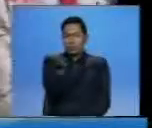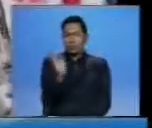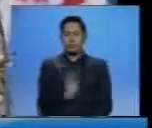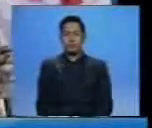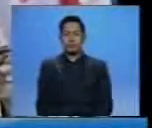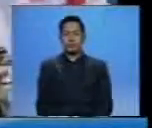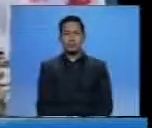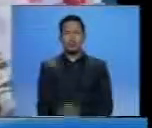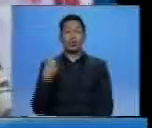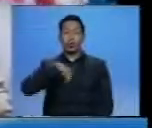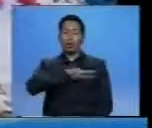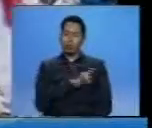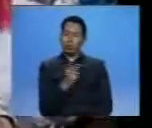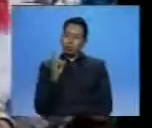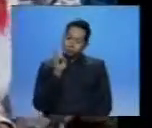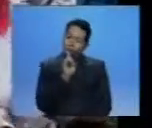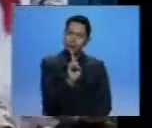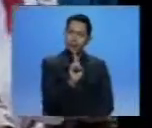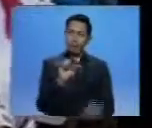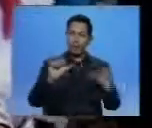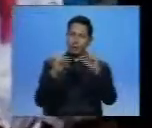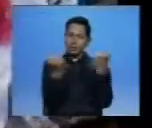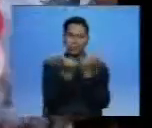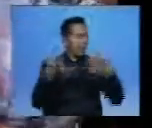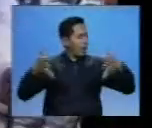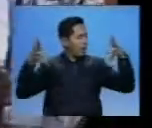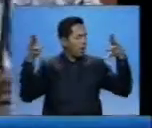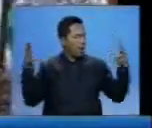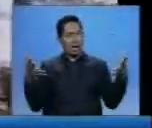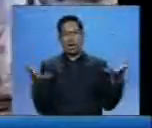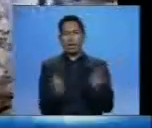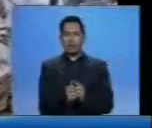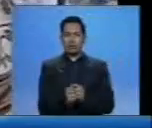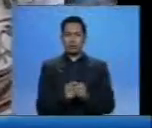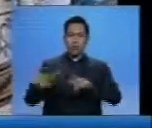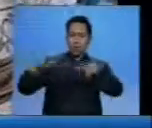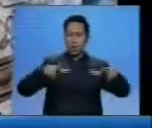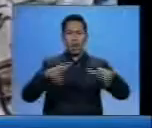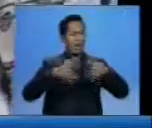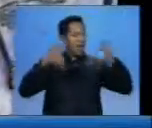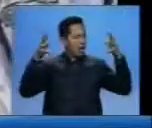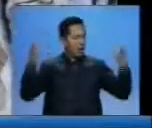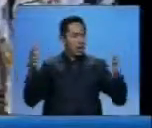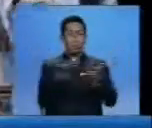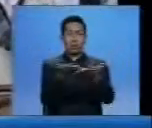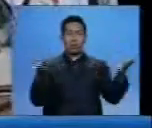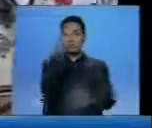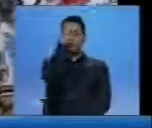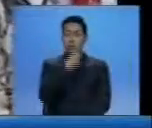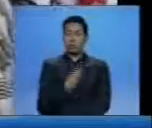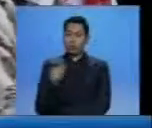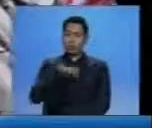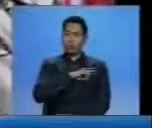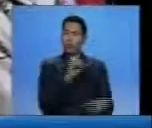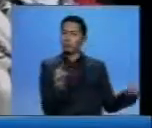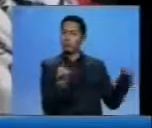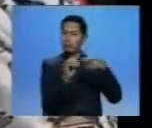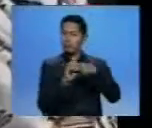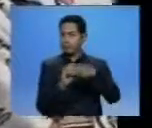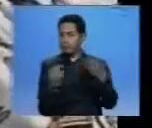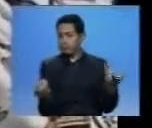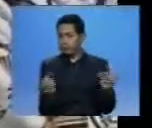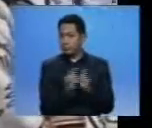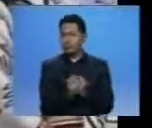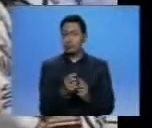Hemos estado presentes en las grandes asambleas, en los grandes lugares donde se están tomando las decisiones de sumarse